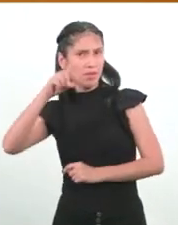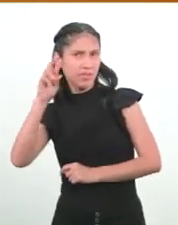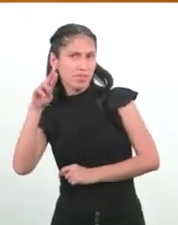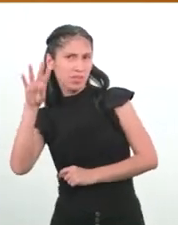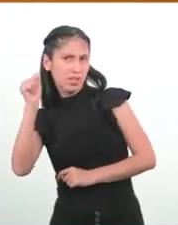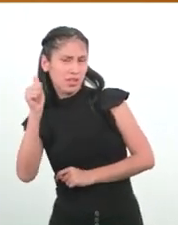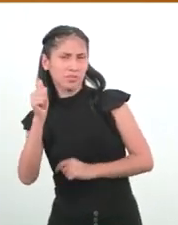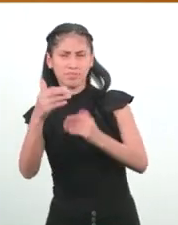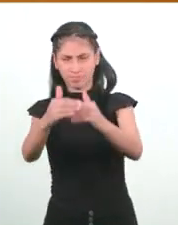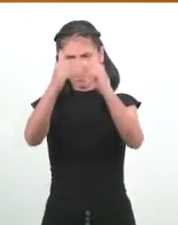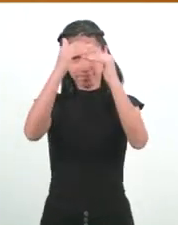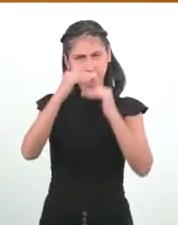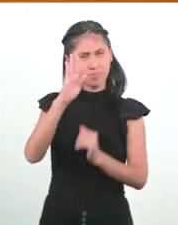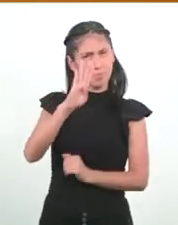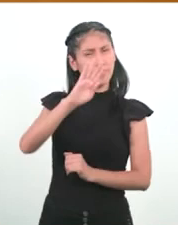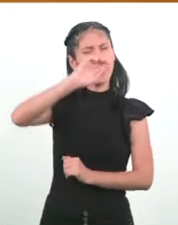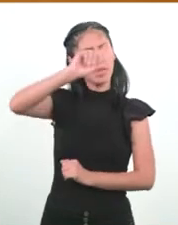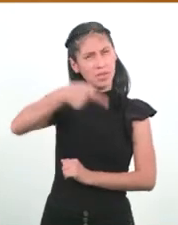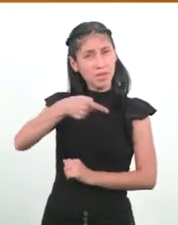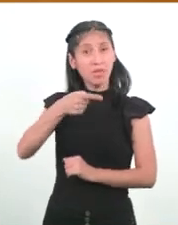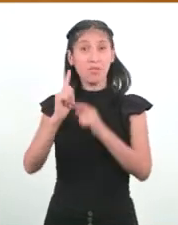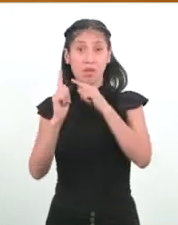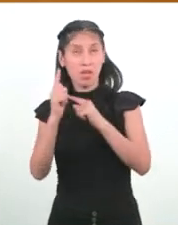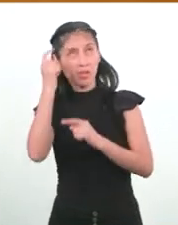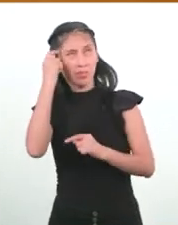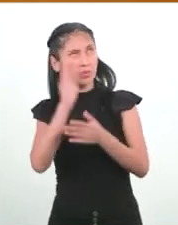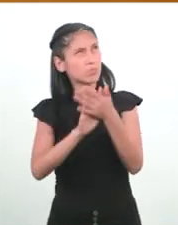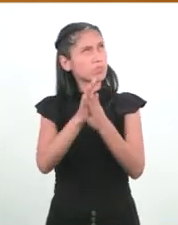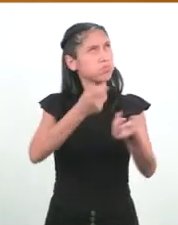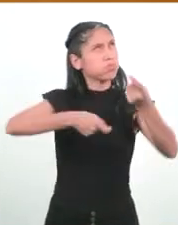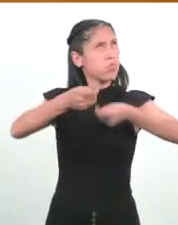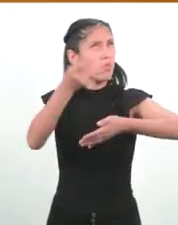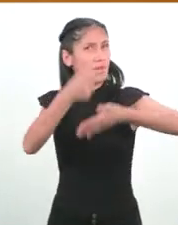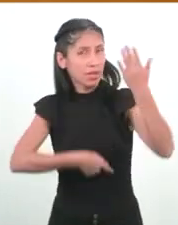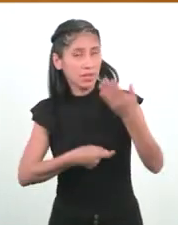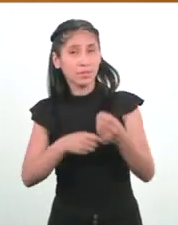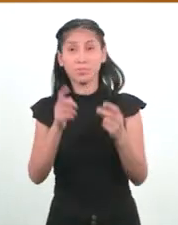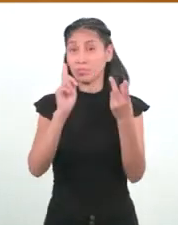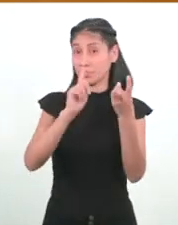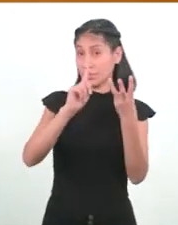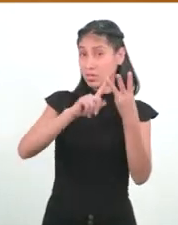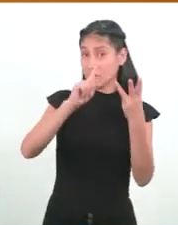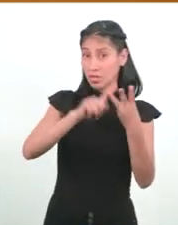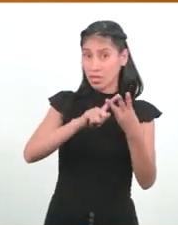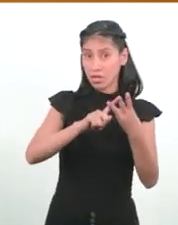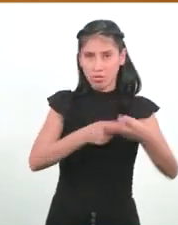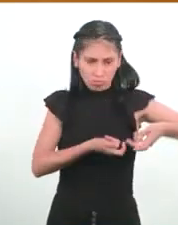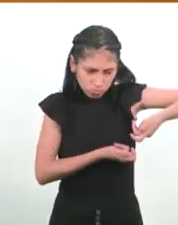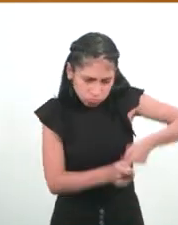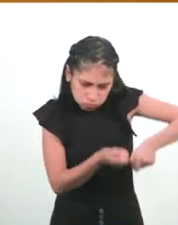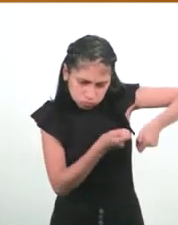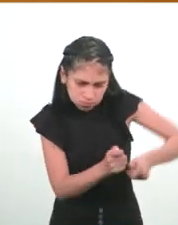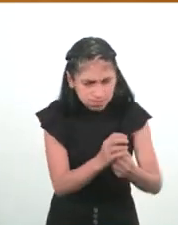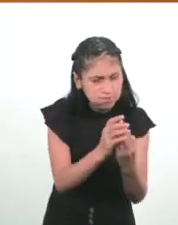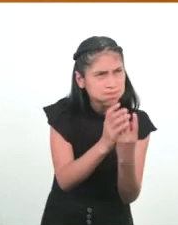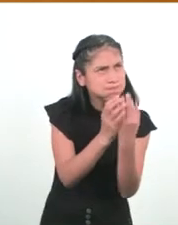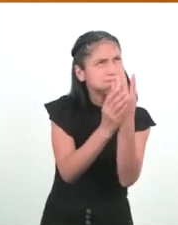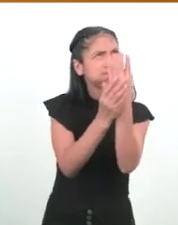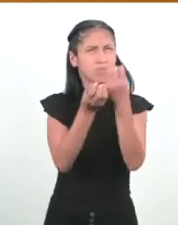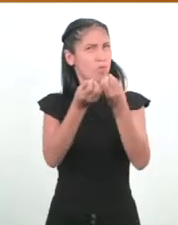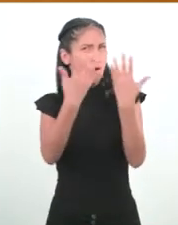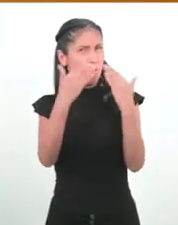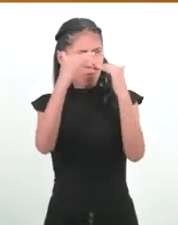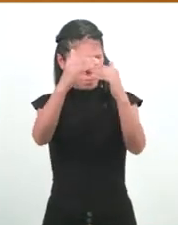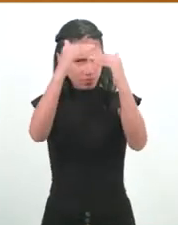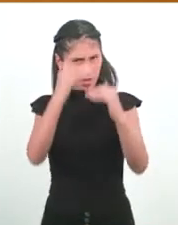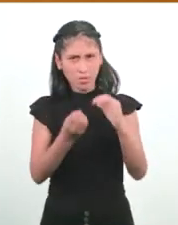El emprendimiento de Andrea. C. ¿Cómo aprender a sembrar plantas? D. Los tamaños de las plantas